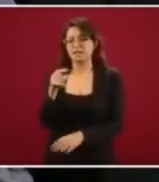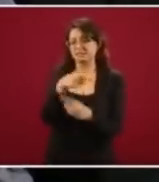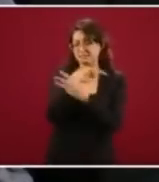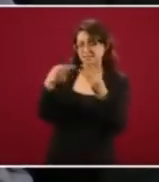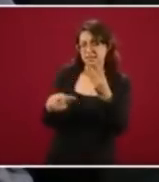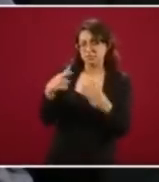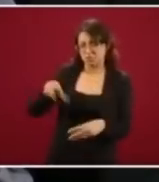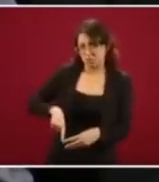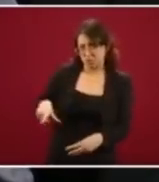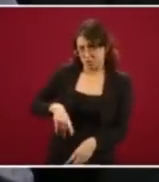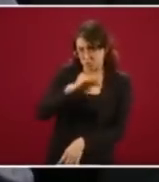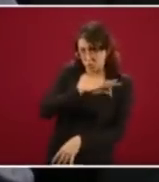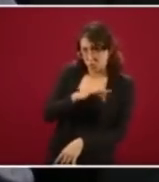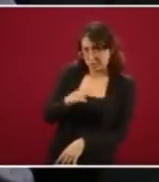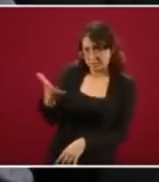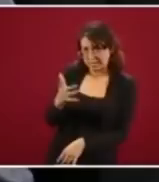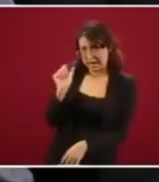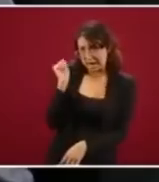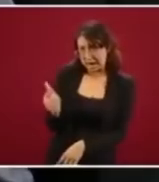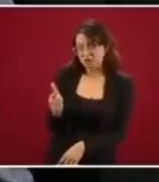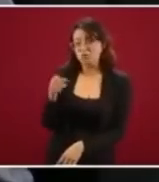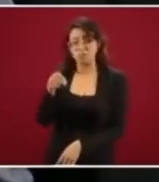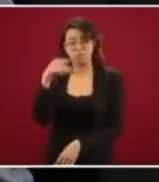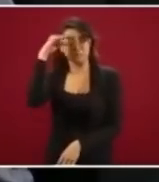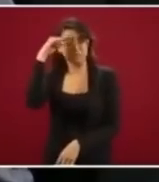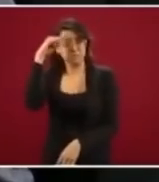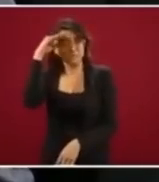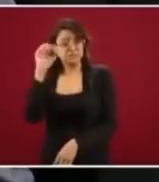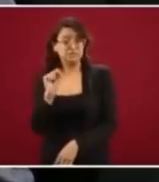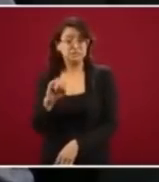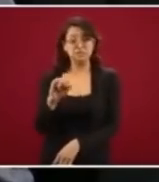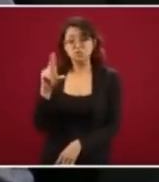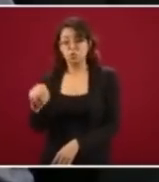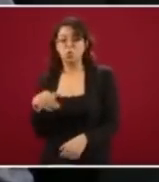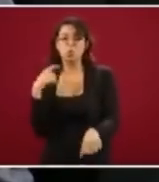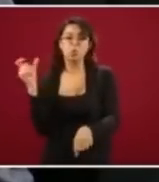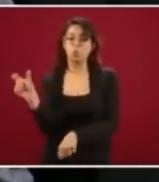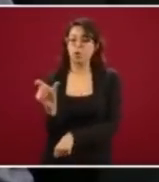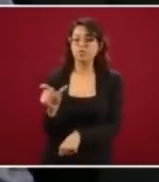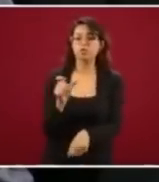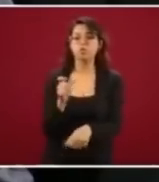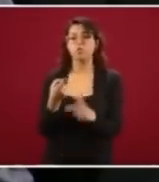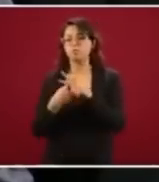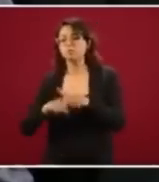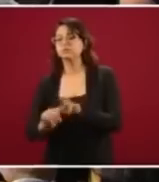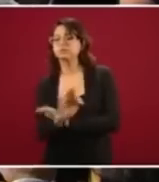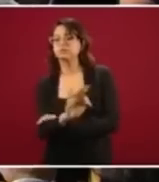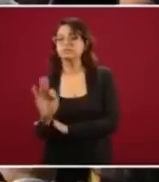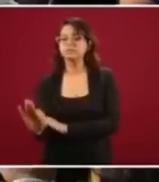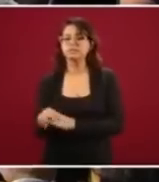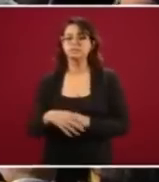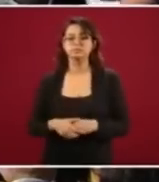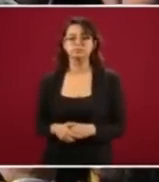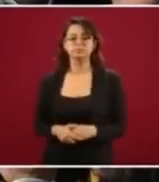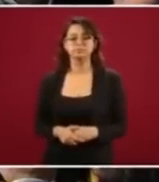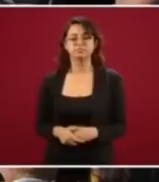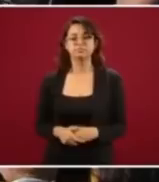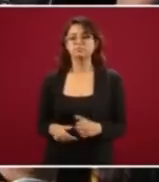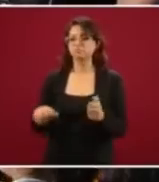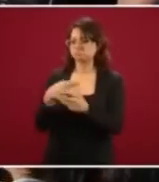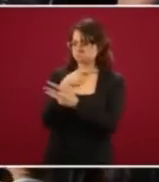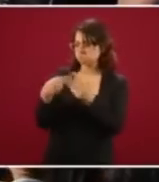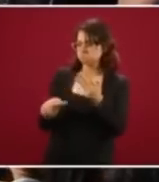tres medidas, y en caso de que esté pensando en estas tres medidas, tiene una fecha de arranque para estas medidas? Son muy buenas las